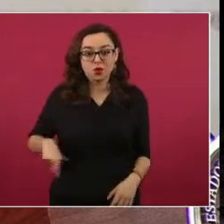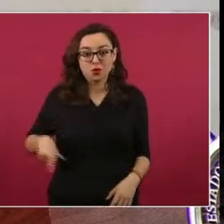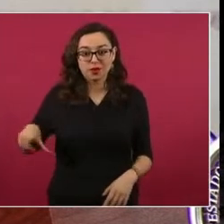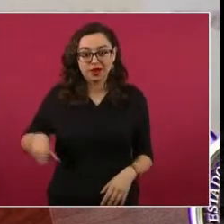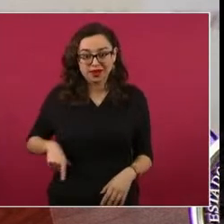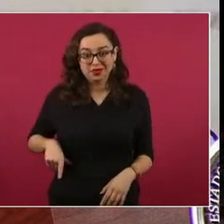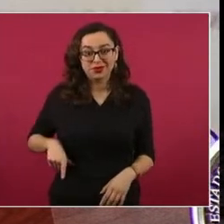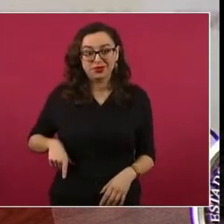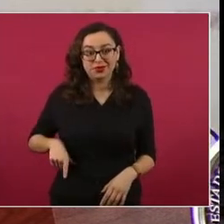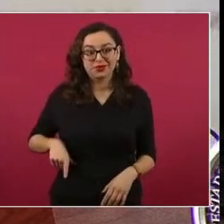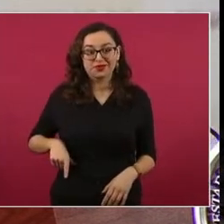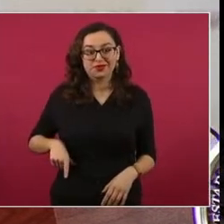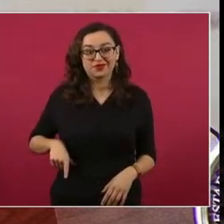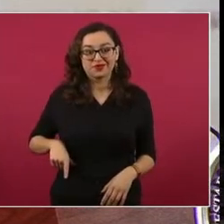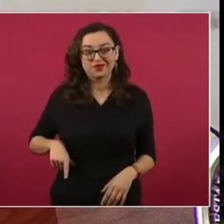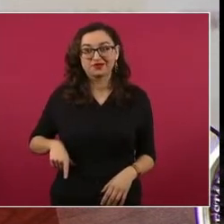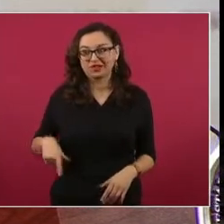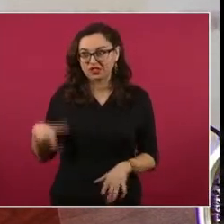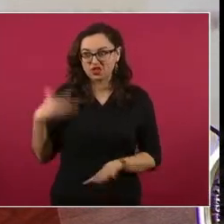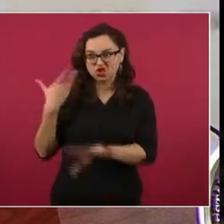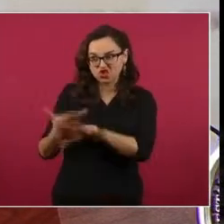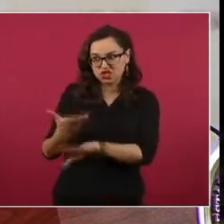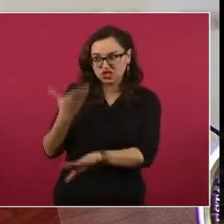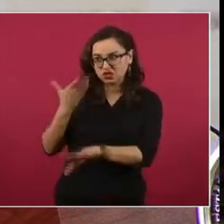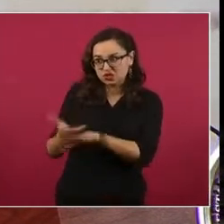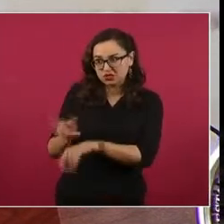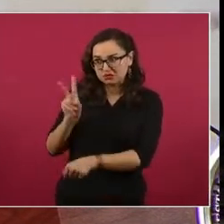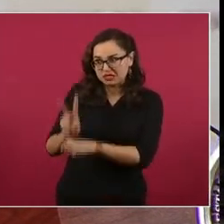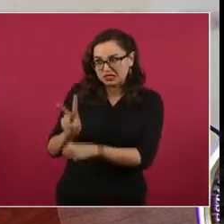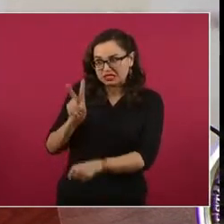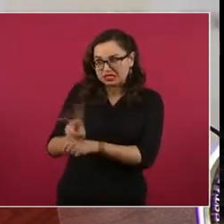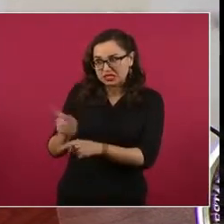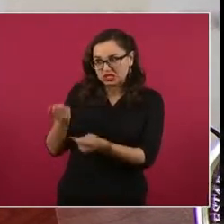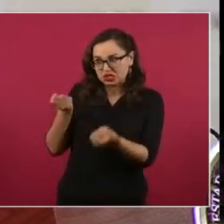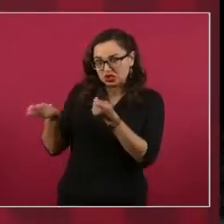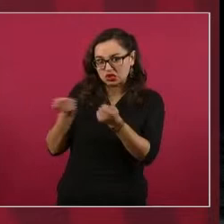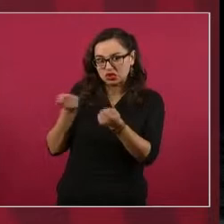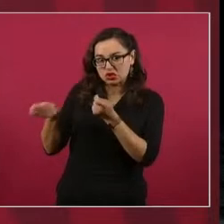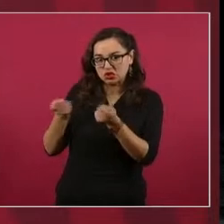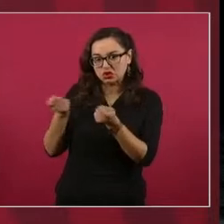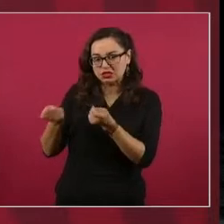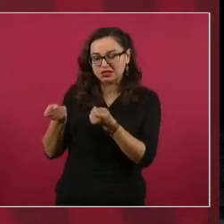representa el pueblo a ese es el que hay que tener así